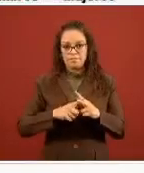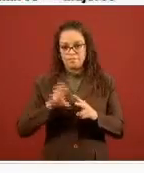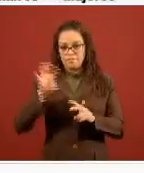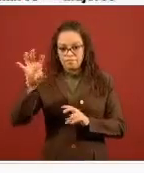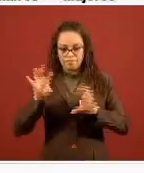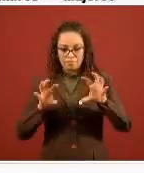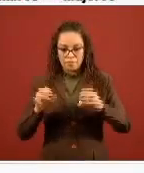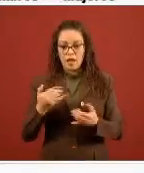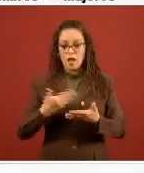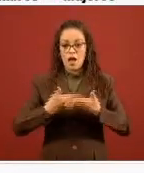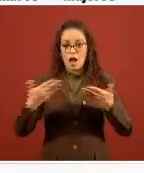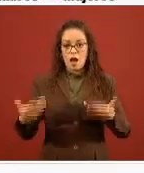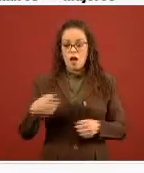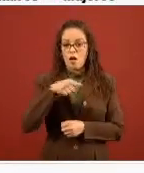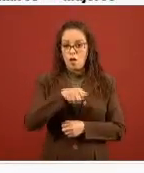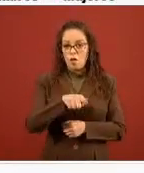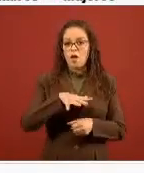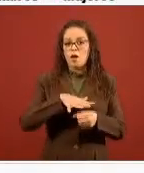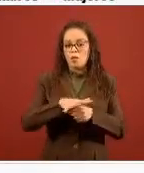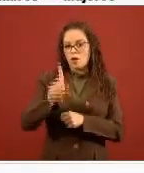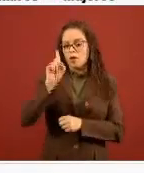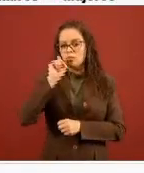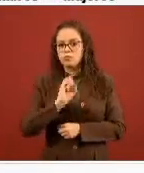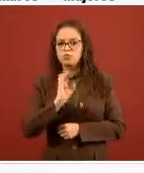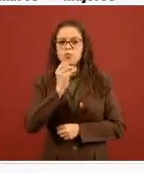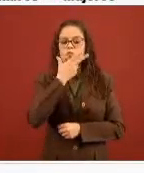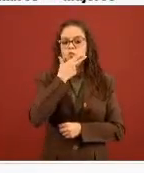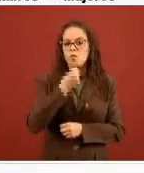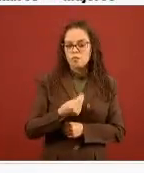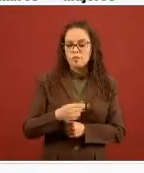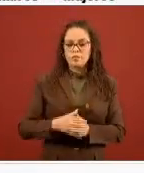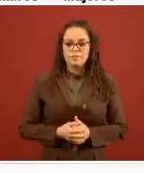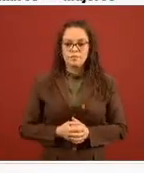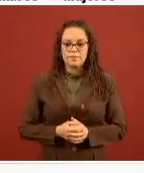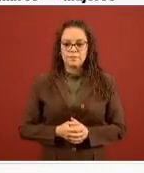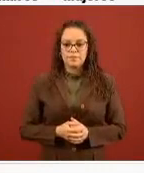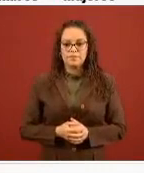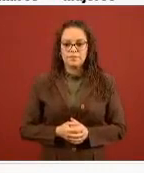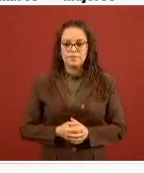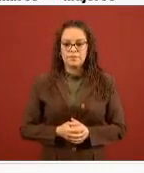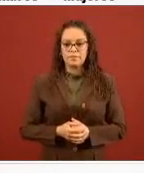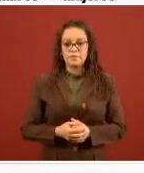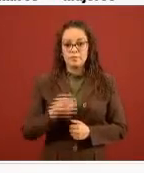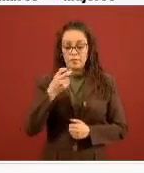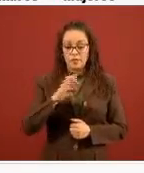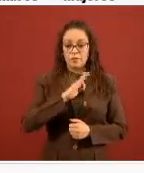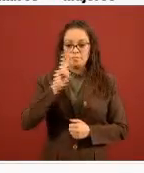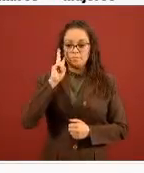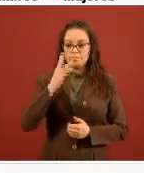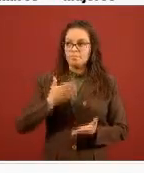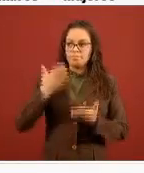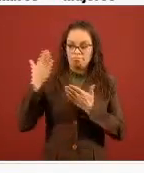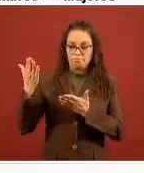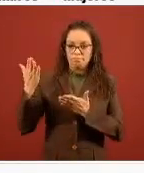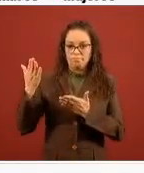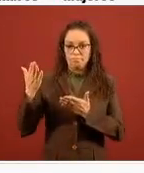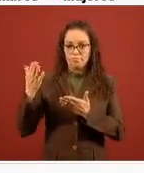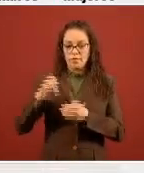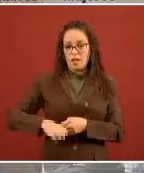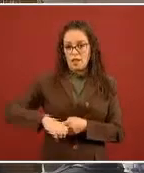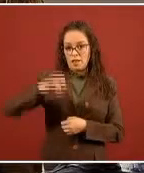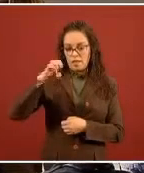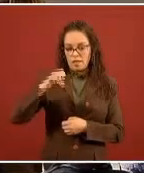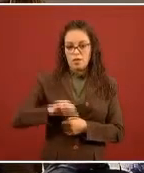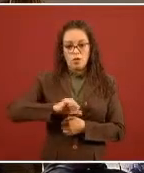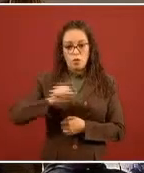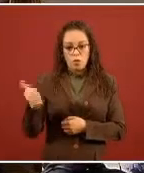sexo. La habíamos estado presentando también en la siguiente imagen, que tiene que ver precisamente con esta distribución de edad. La